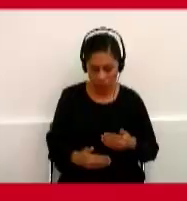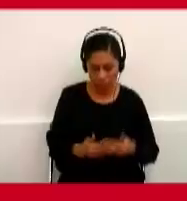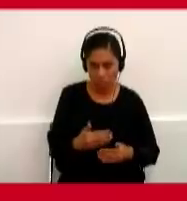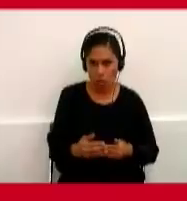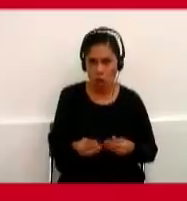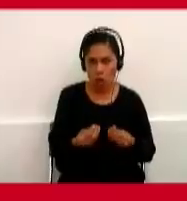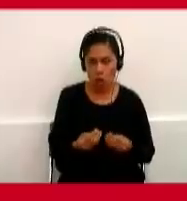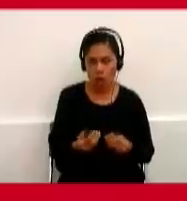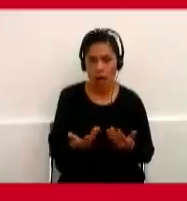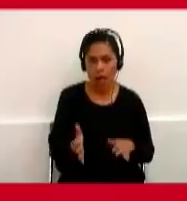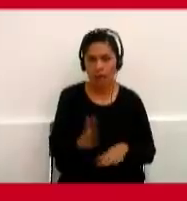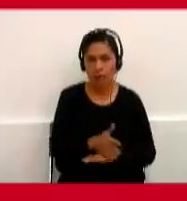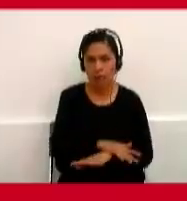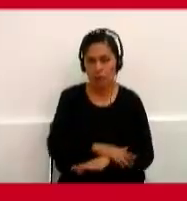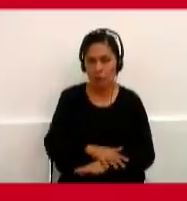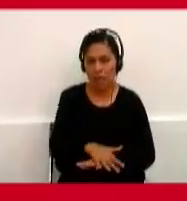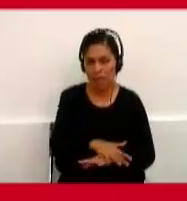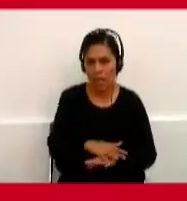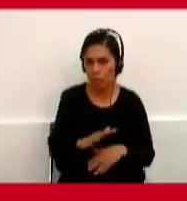extracción planificados.